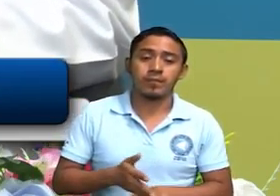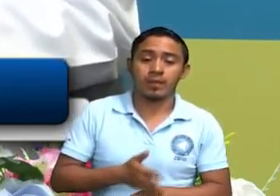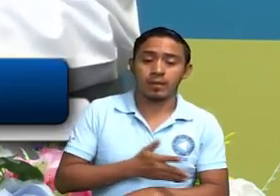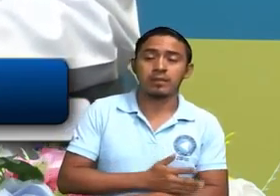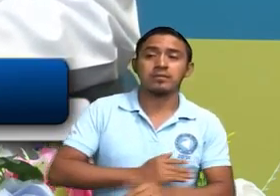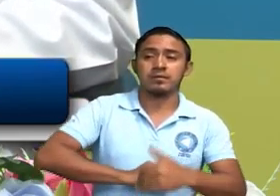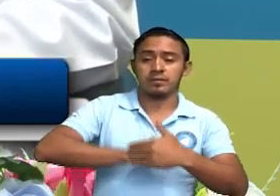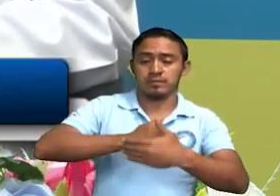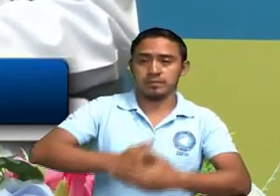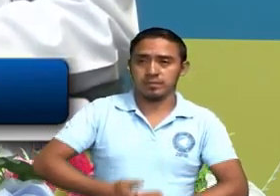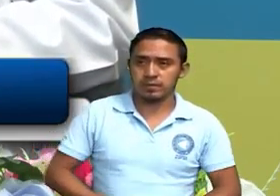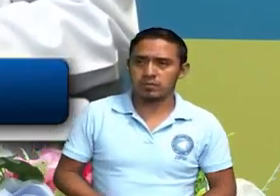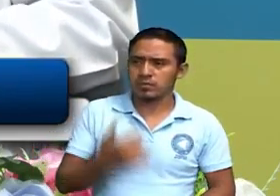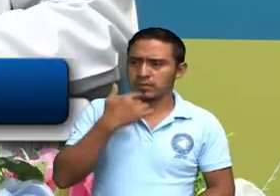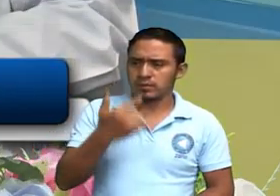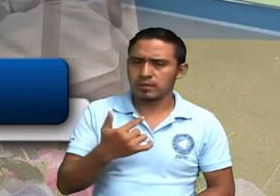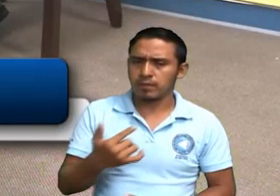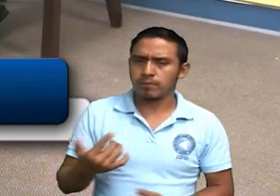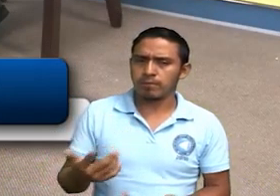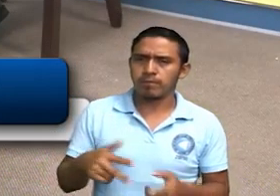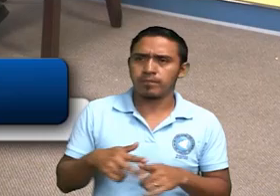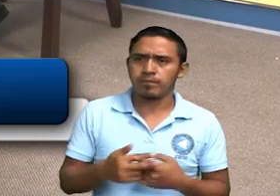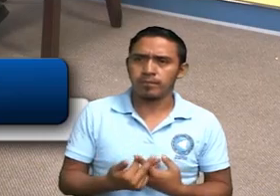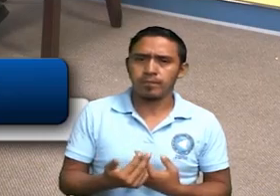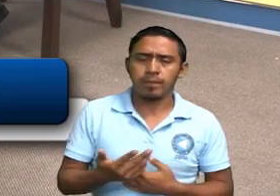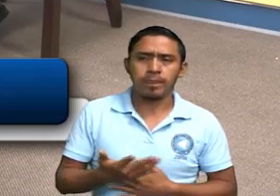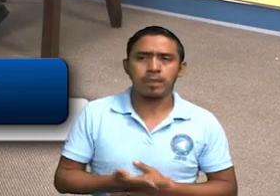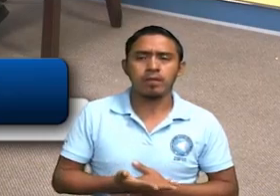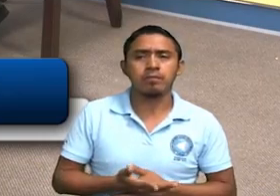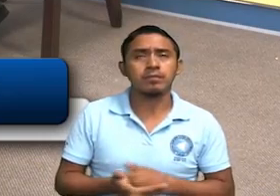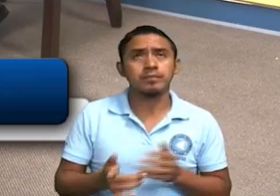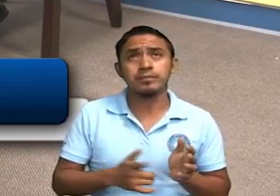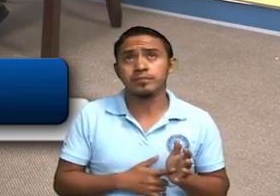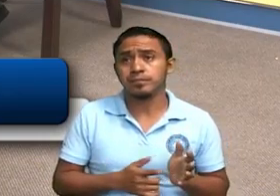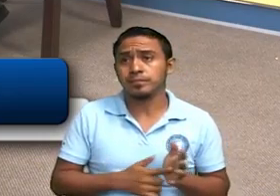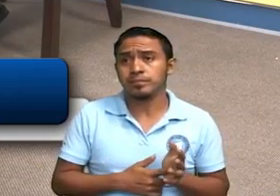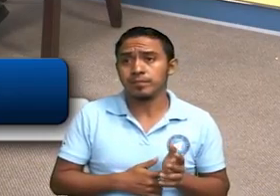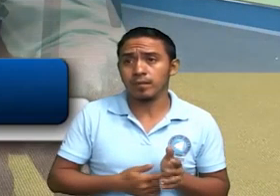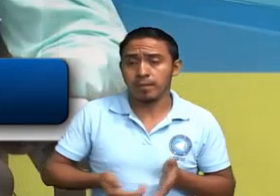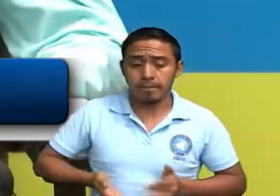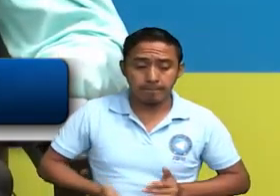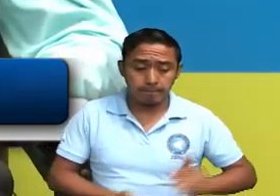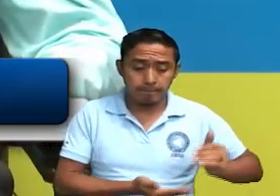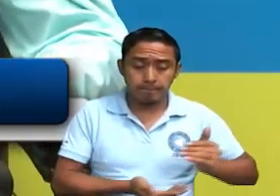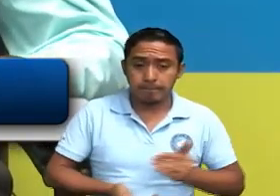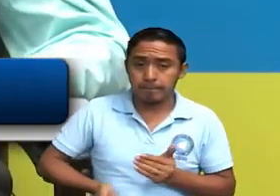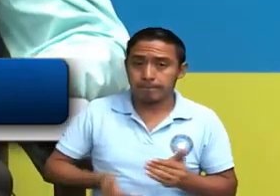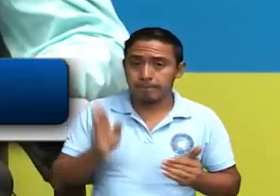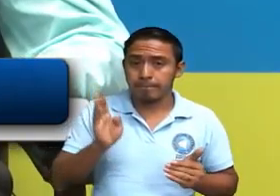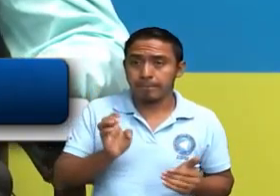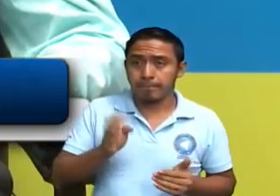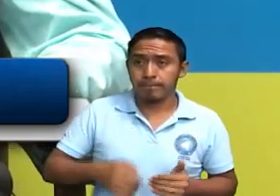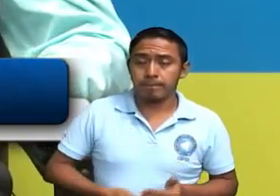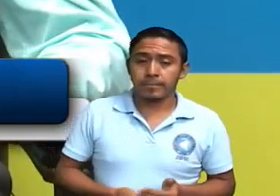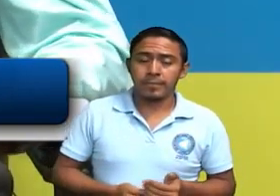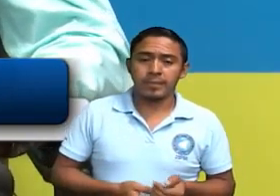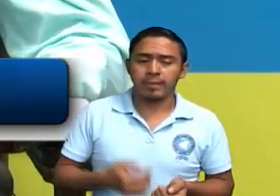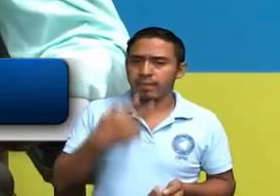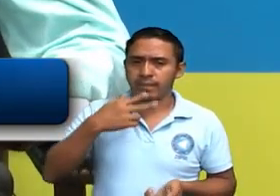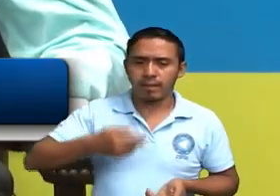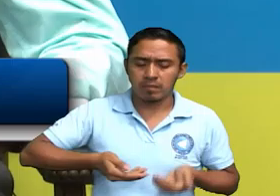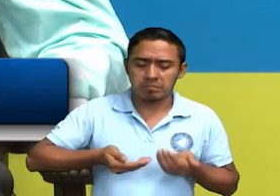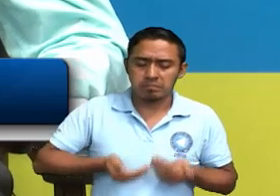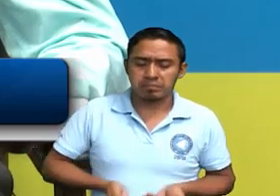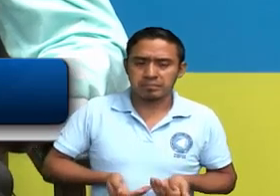prenatales. Usted me mencionaba antes de iniciar el programa, doctor, que por ejemplo, aquel bebé que no se mueve dentro de la barriga, dentro